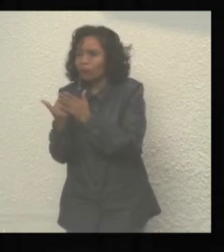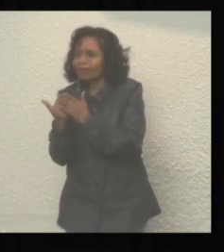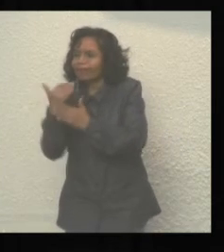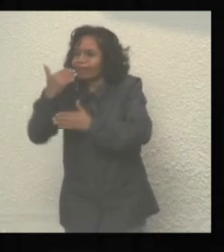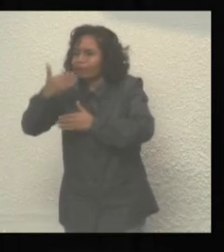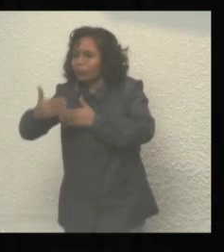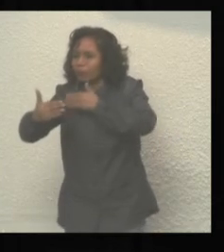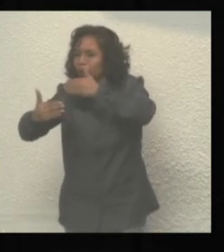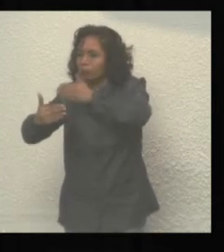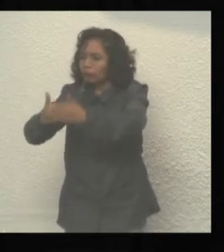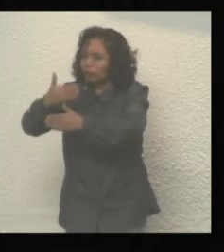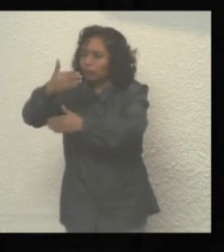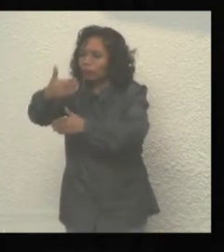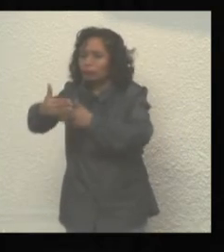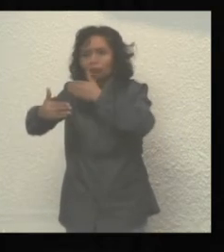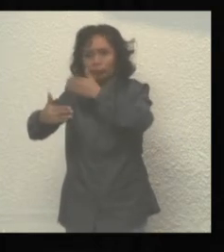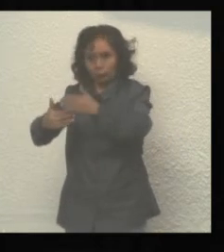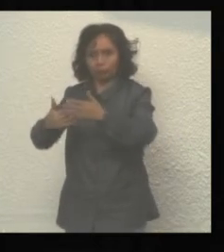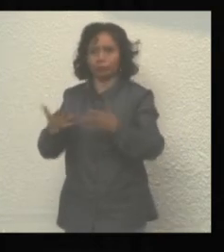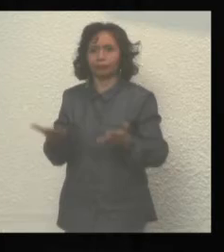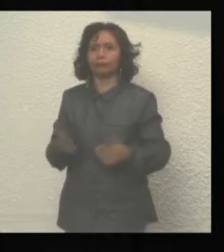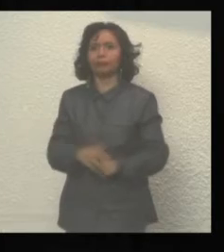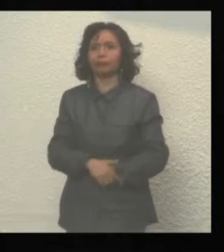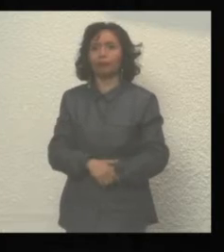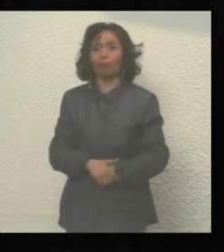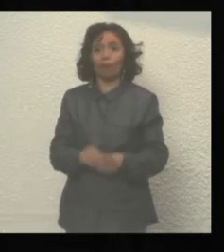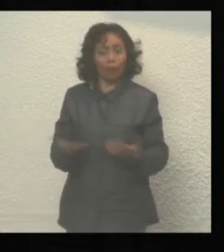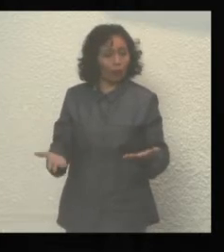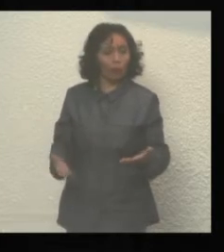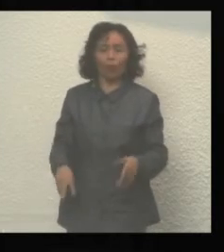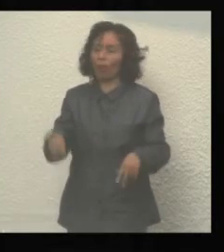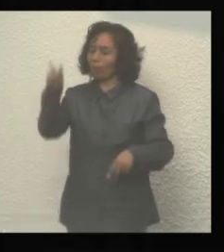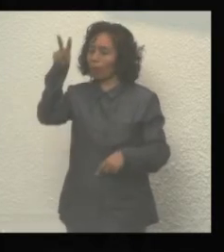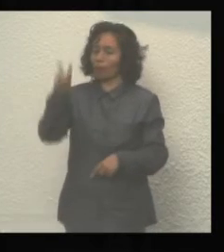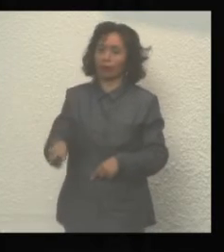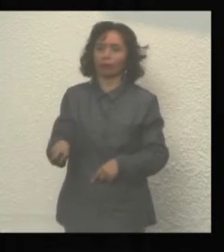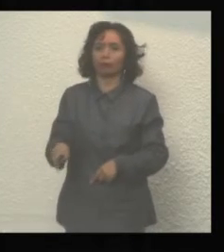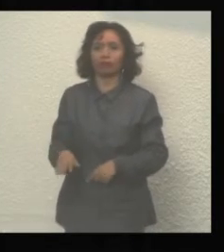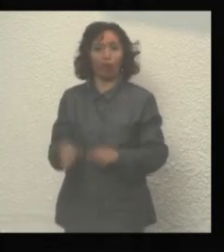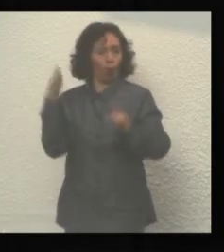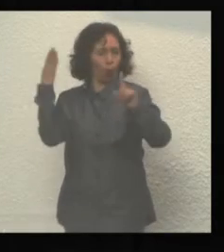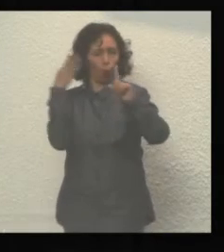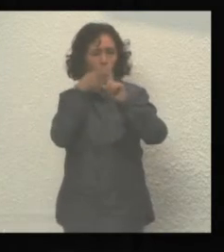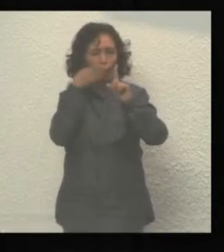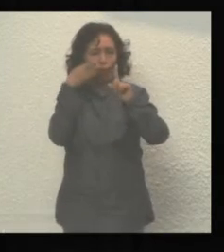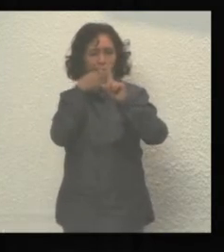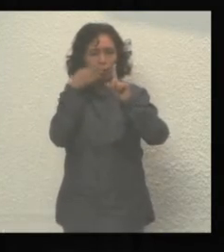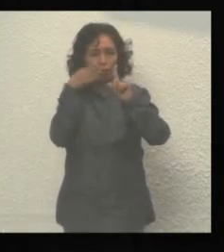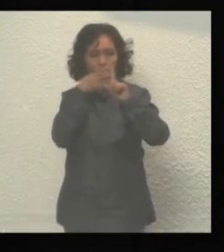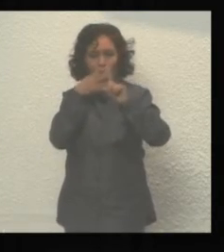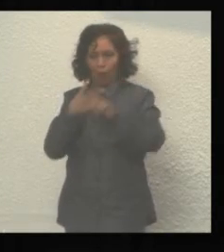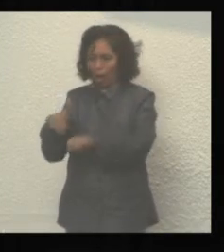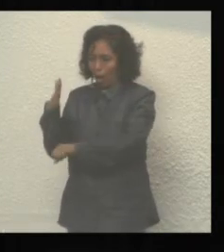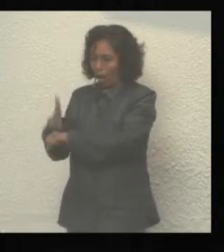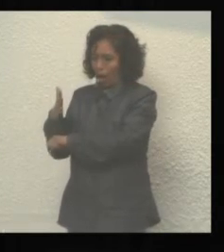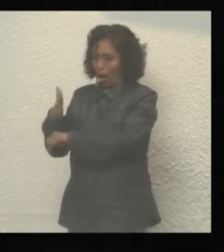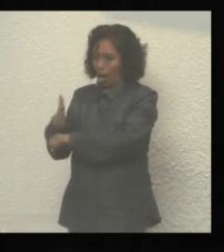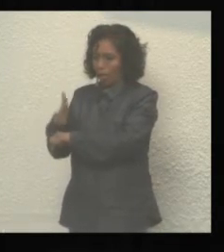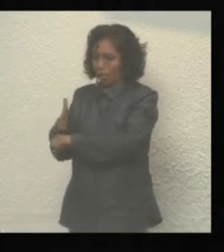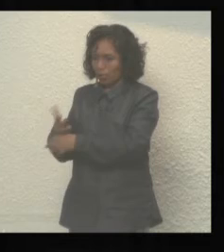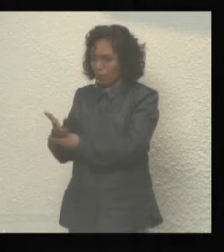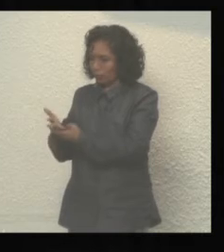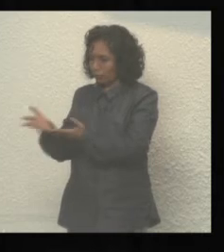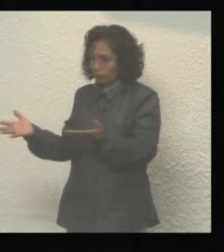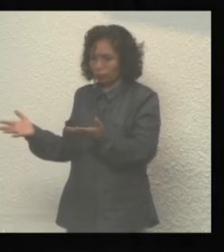y resultados. En definitiva, nos propusimos acabar con la impunidad y hacer un